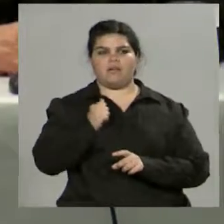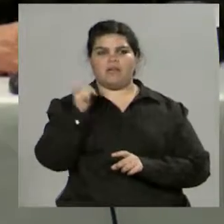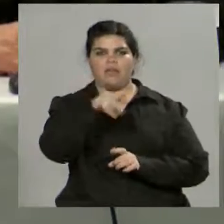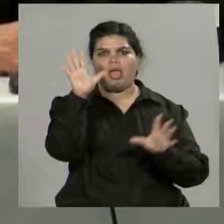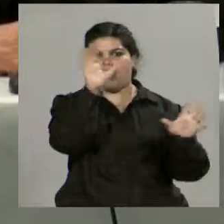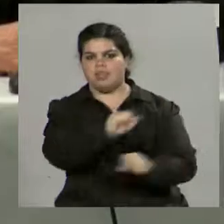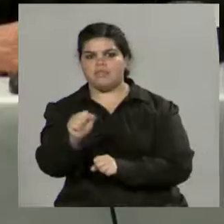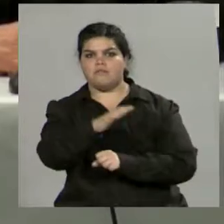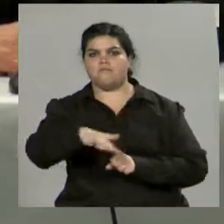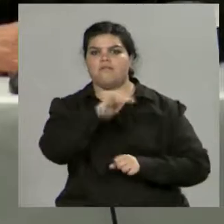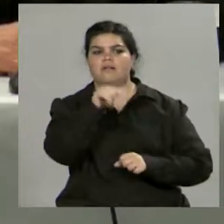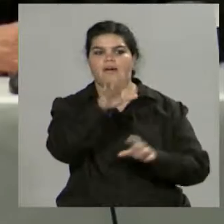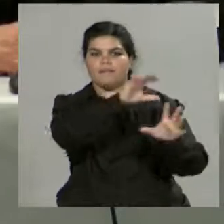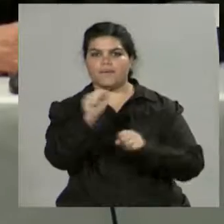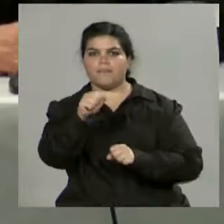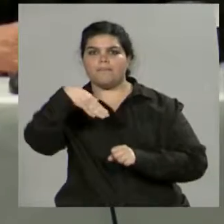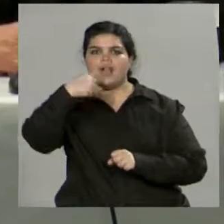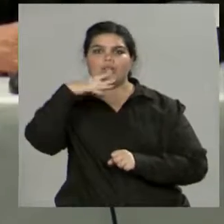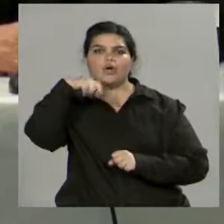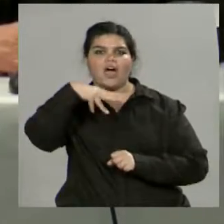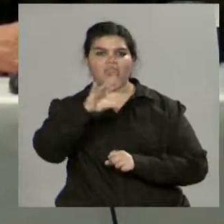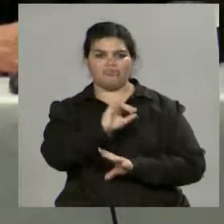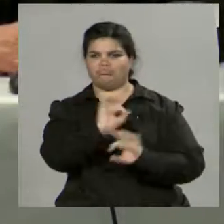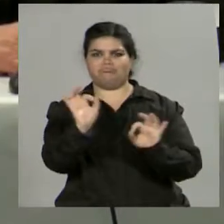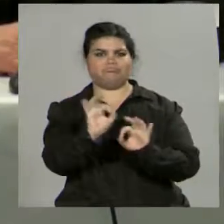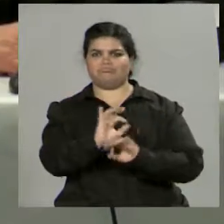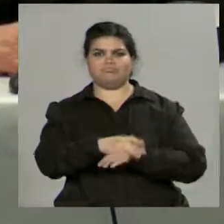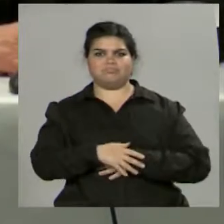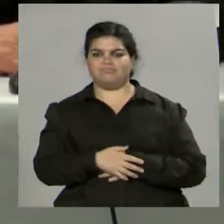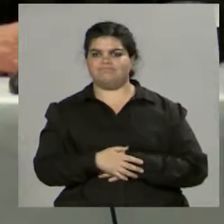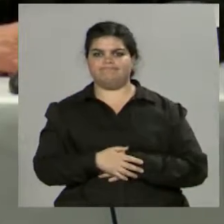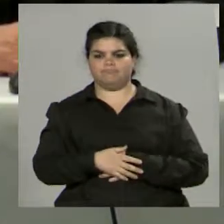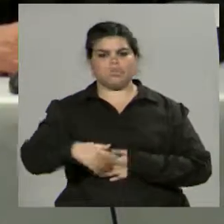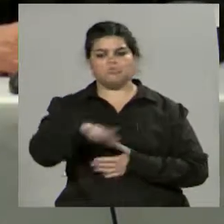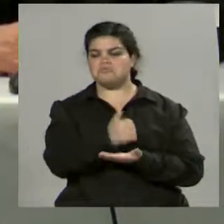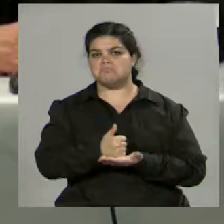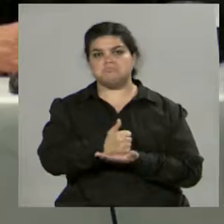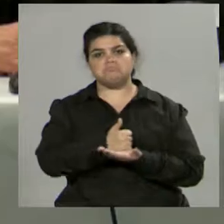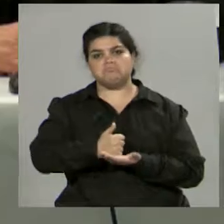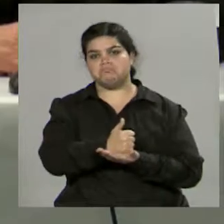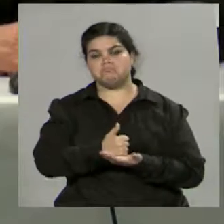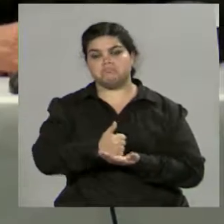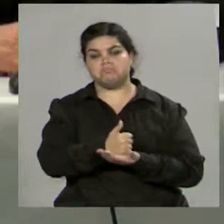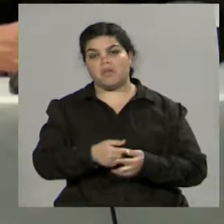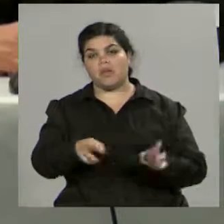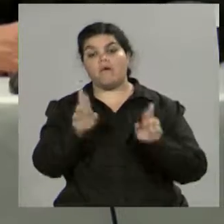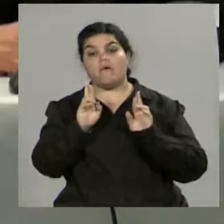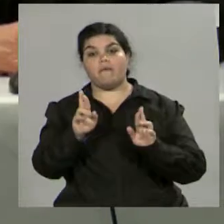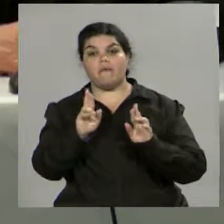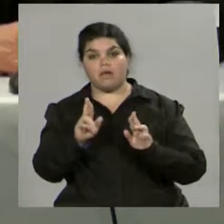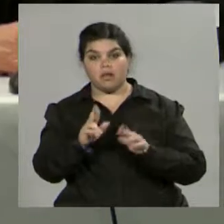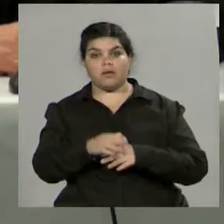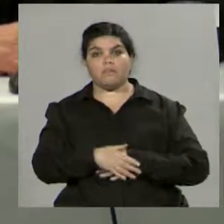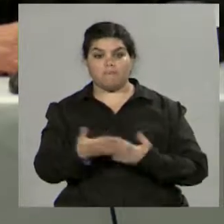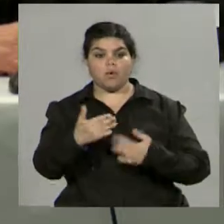lugar a Santiago Maldonado ni en ningún lugar. Seguimos esperando la posibilidad de poder entrar